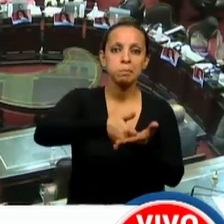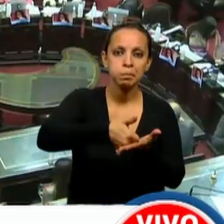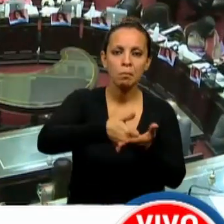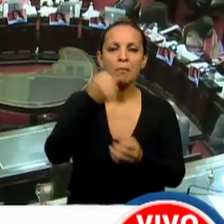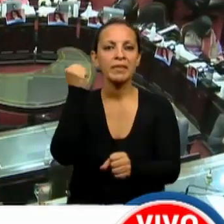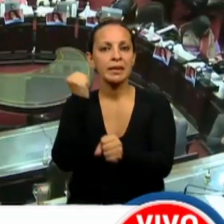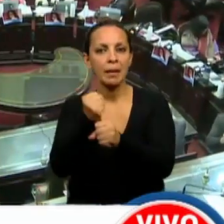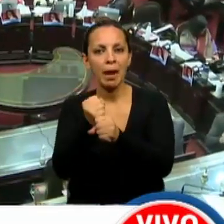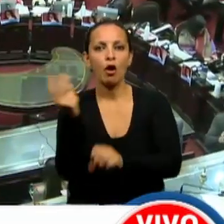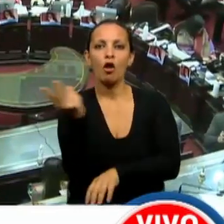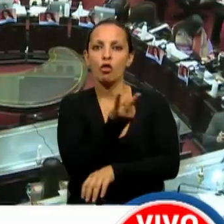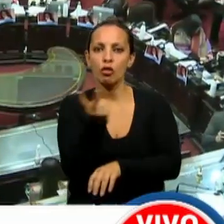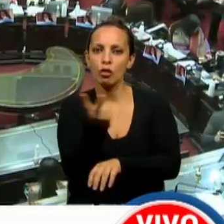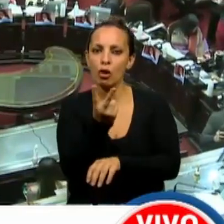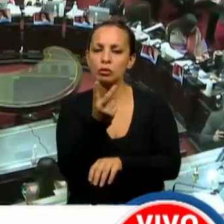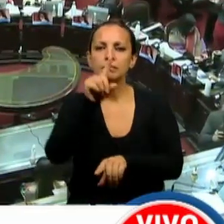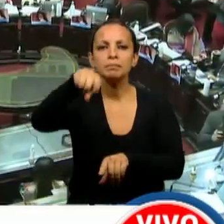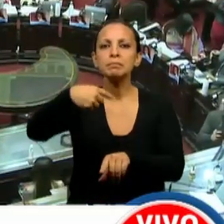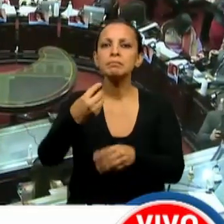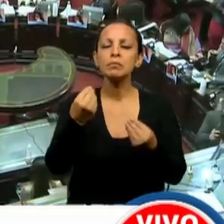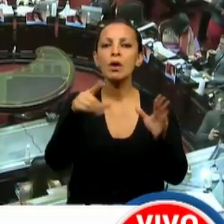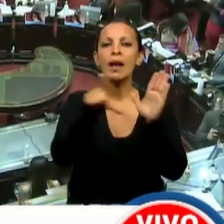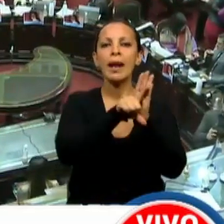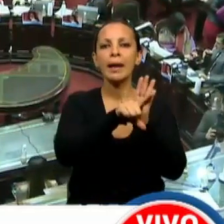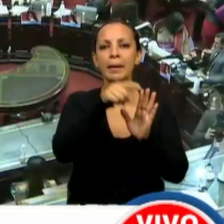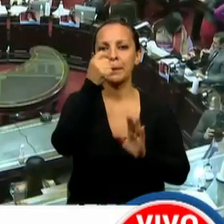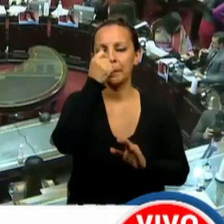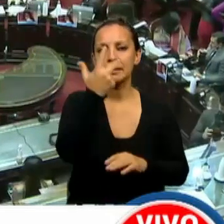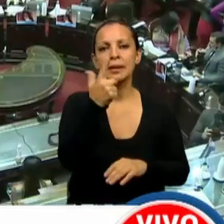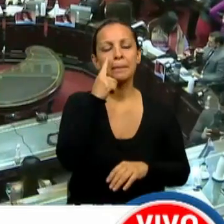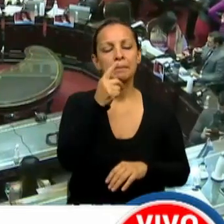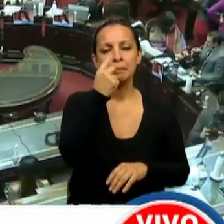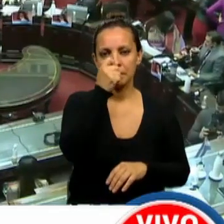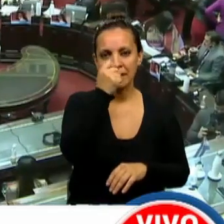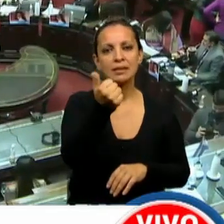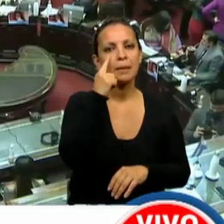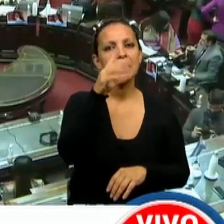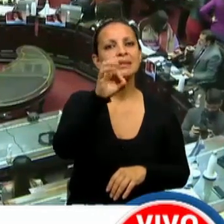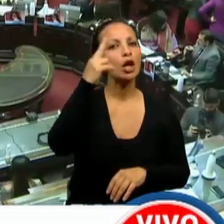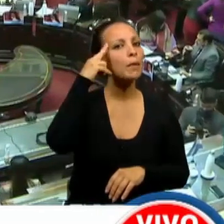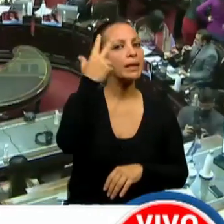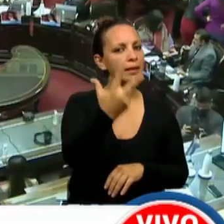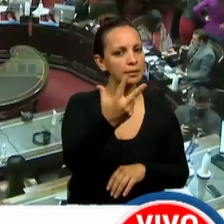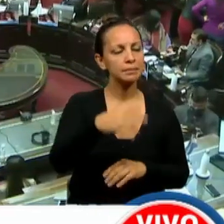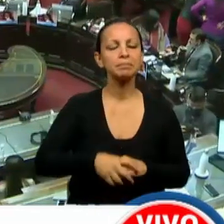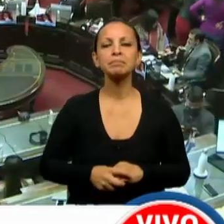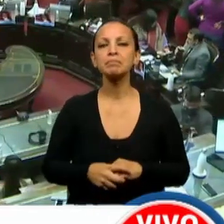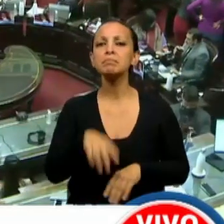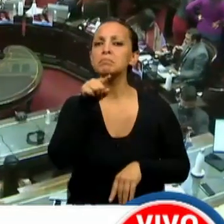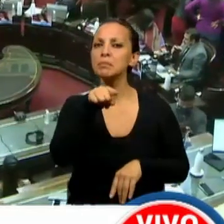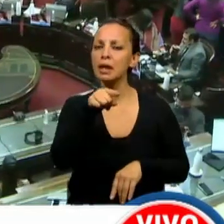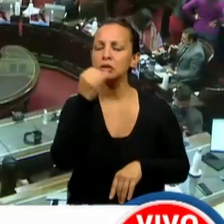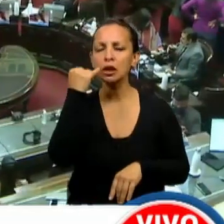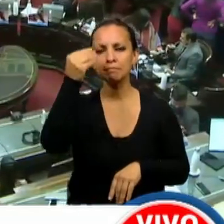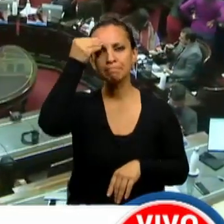trabajo, fueron resultado de la ley 26.093. Y esto ha sido tenido en